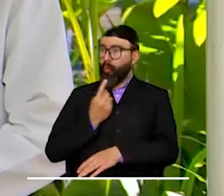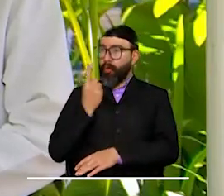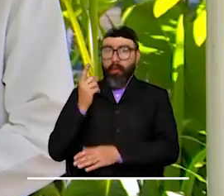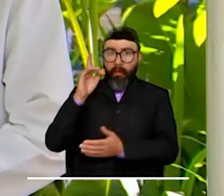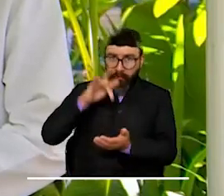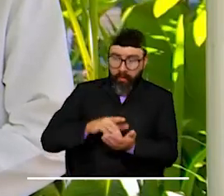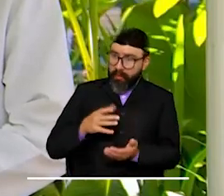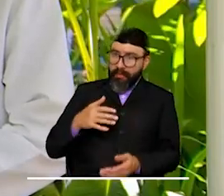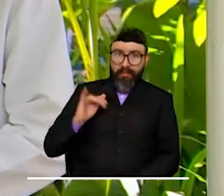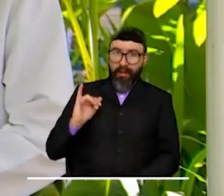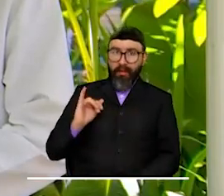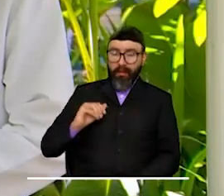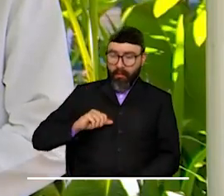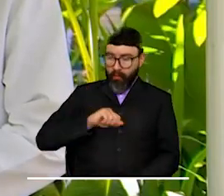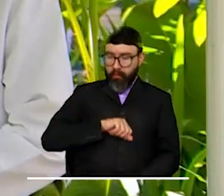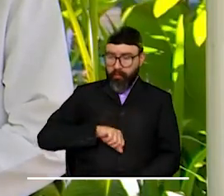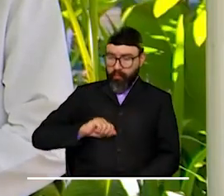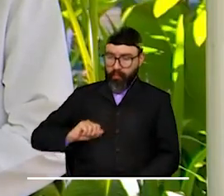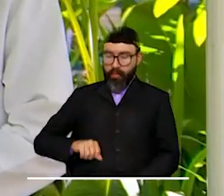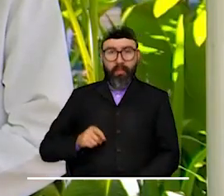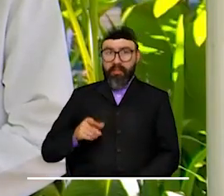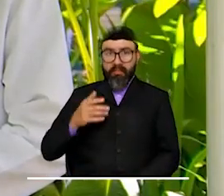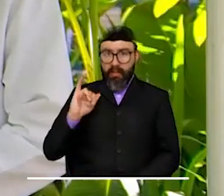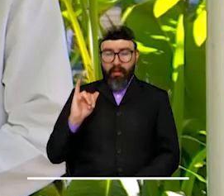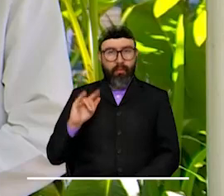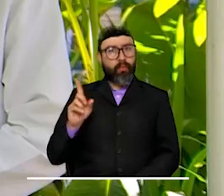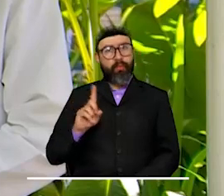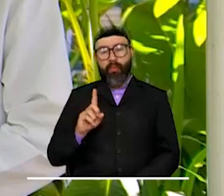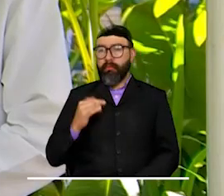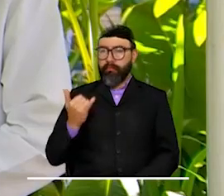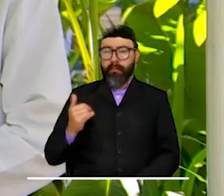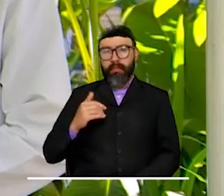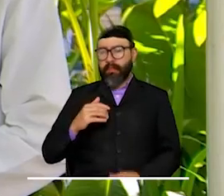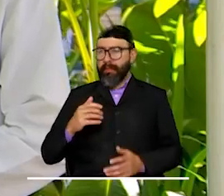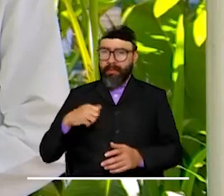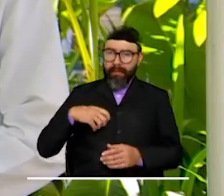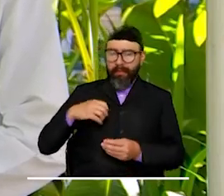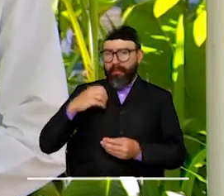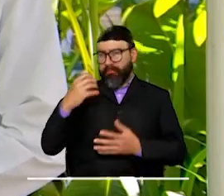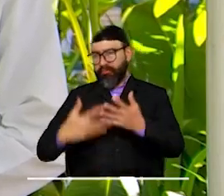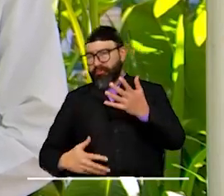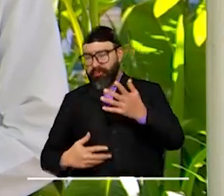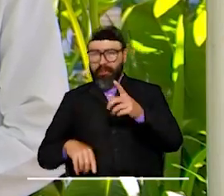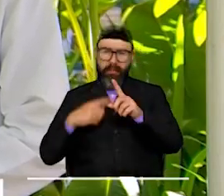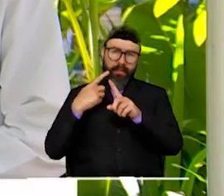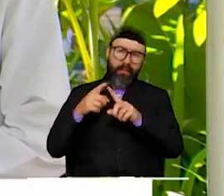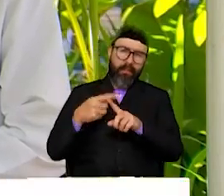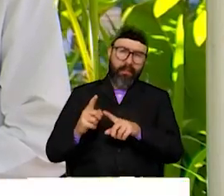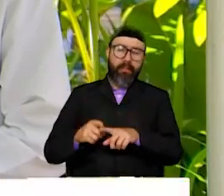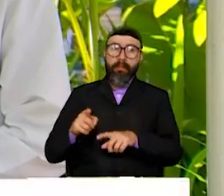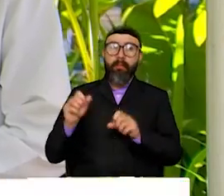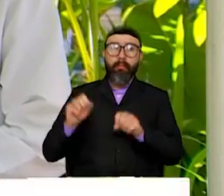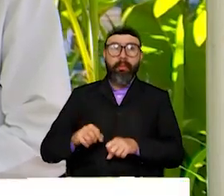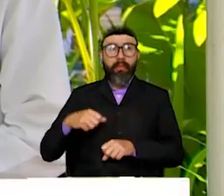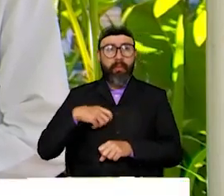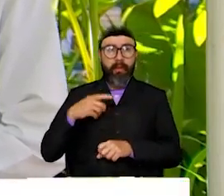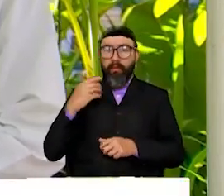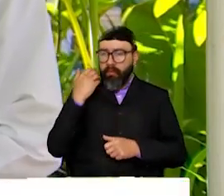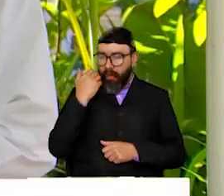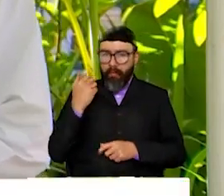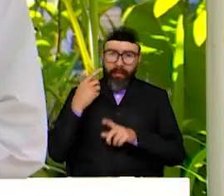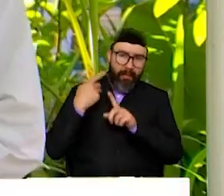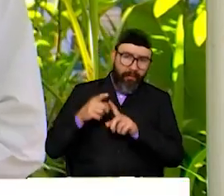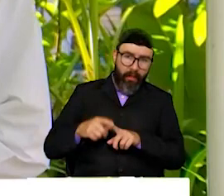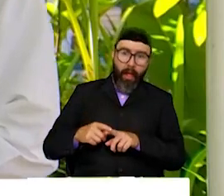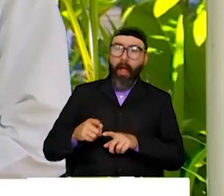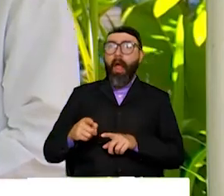de consulta. Resulta que el paciente es un conjunto de órganos y de sistemas donde puede tener diferentes enfermedades al mismo tiempo.